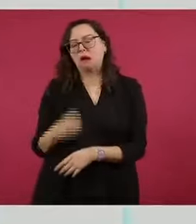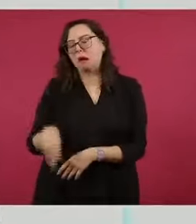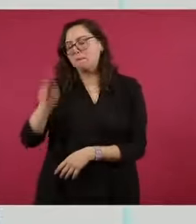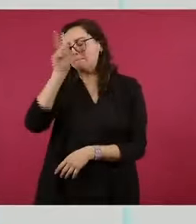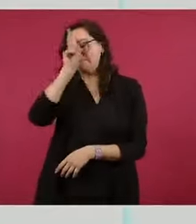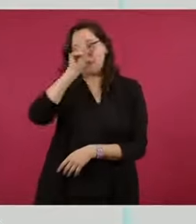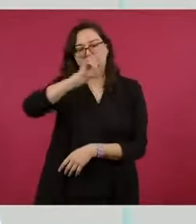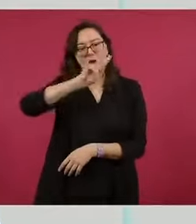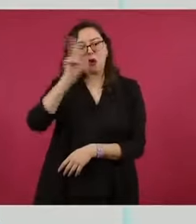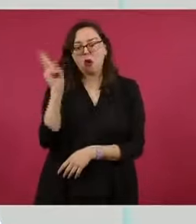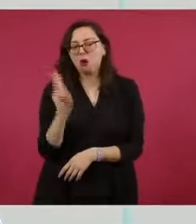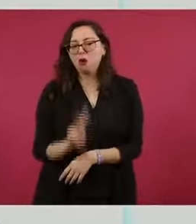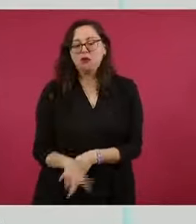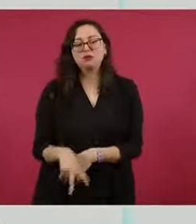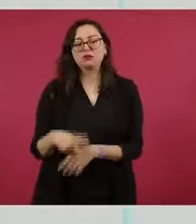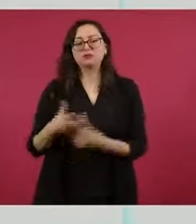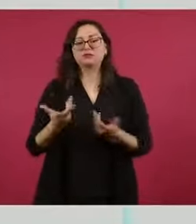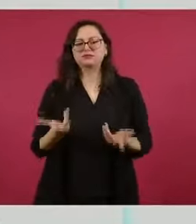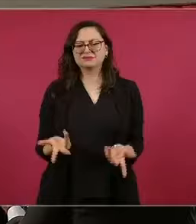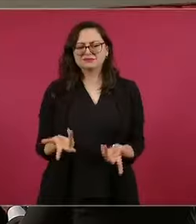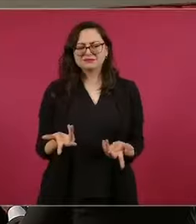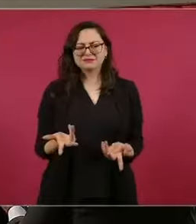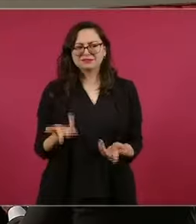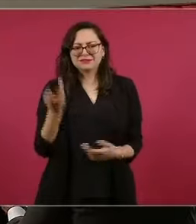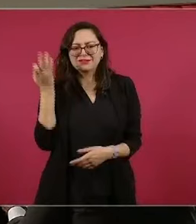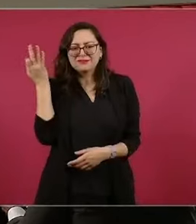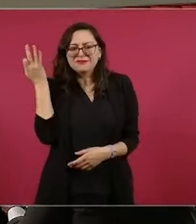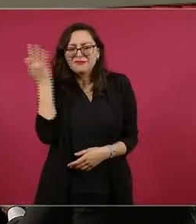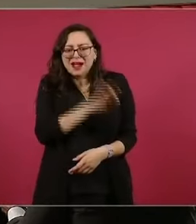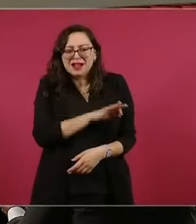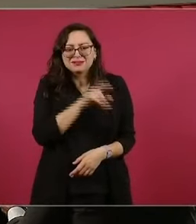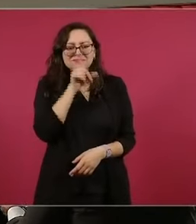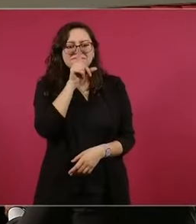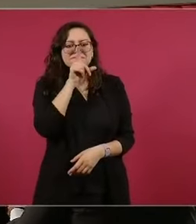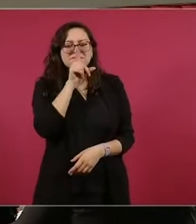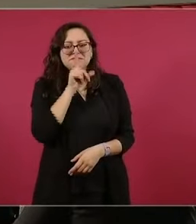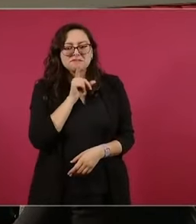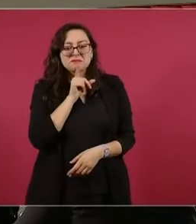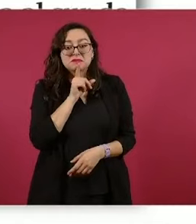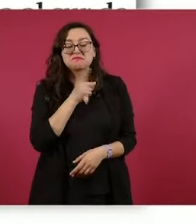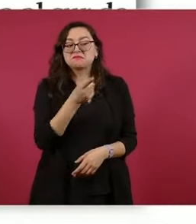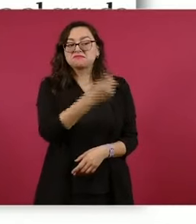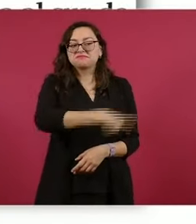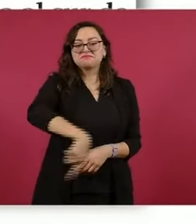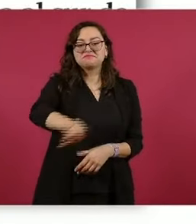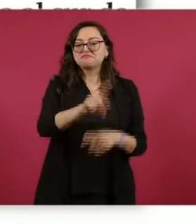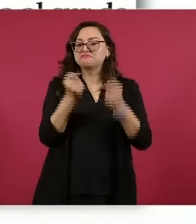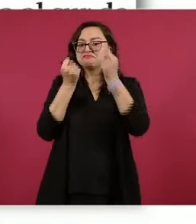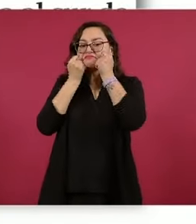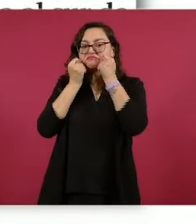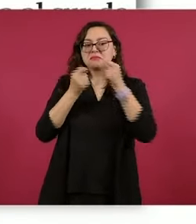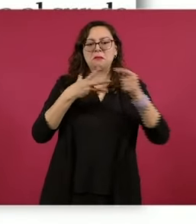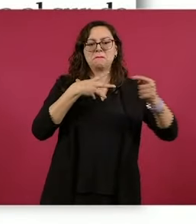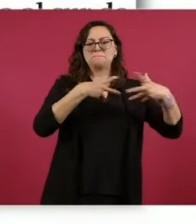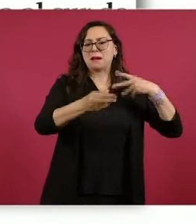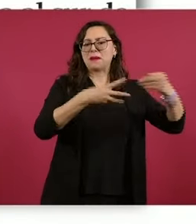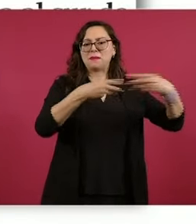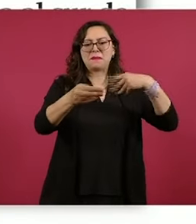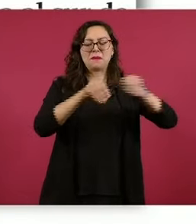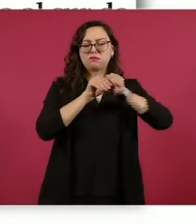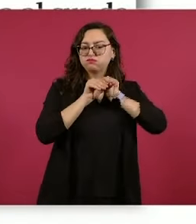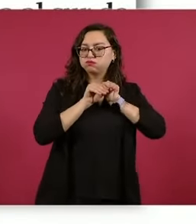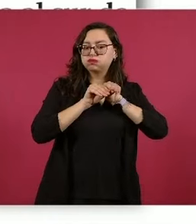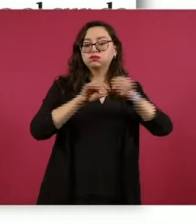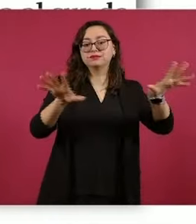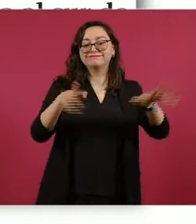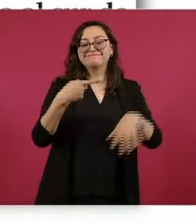el municipio de Culiacán. Algo que fue falso. Fue amplia la cobertura mediática, pero resultó una mentira. Hay